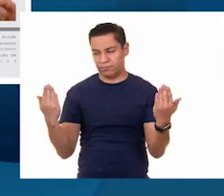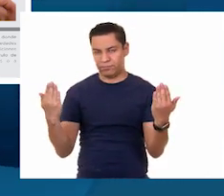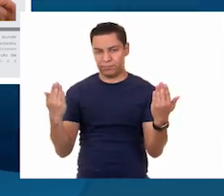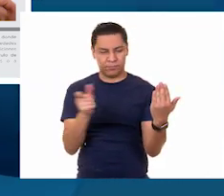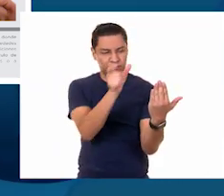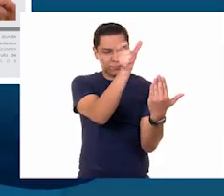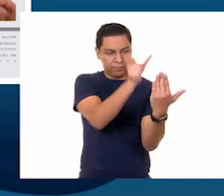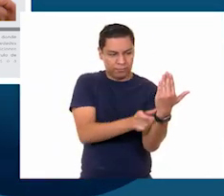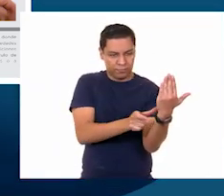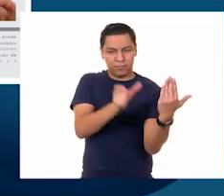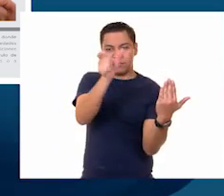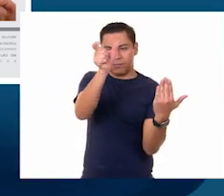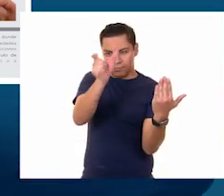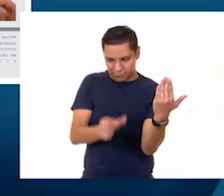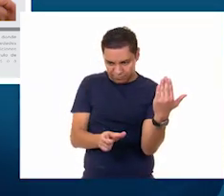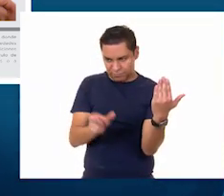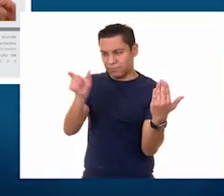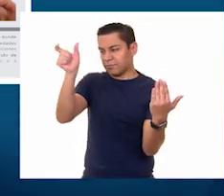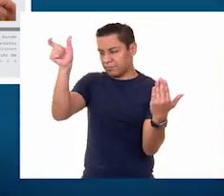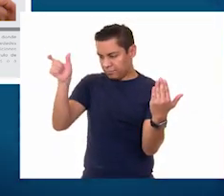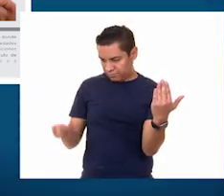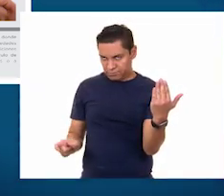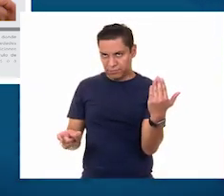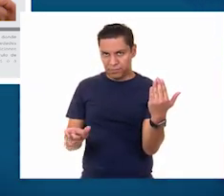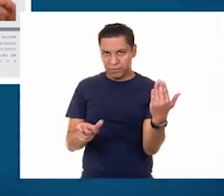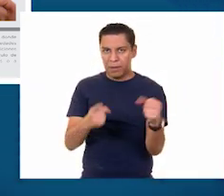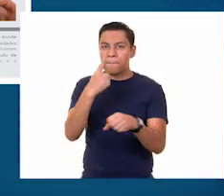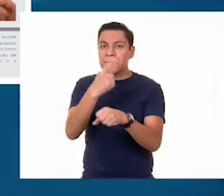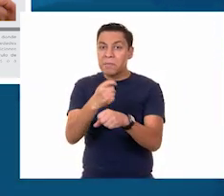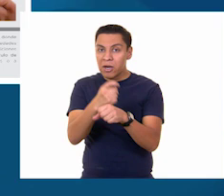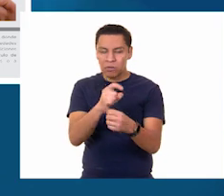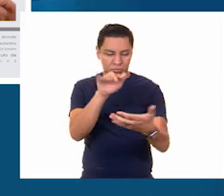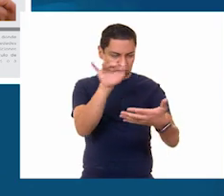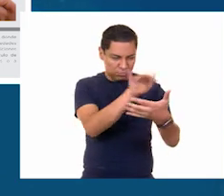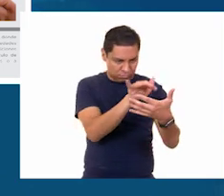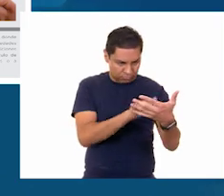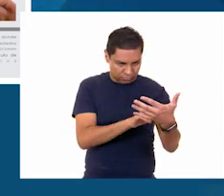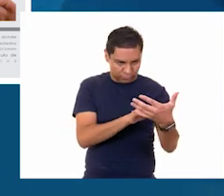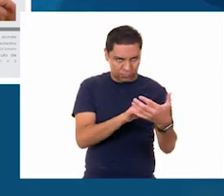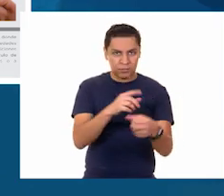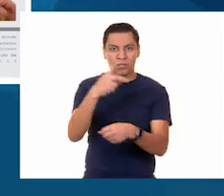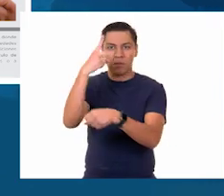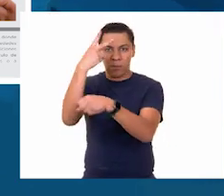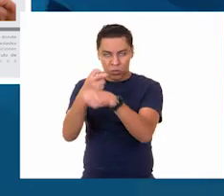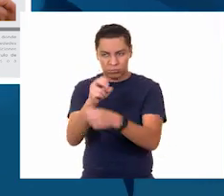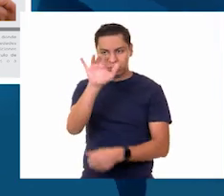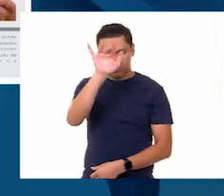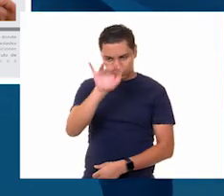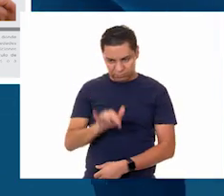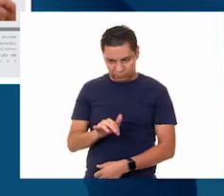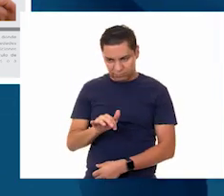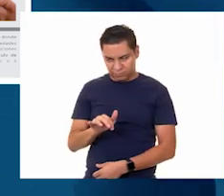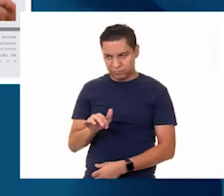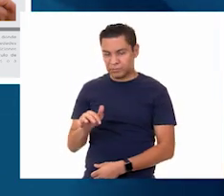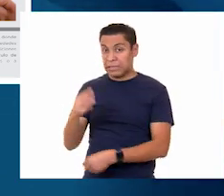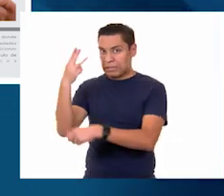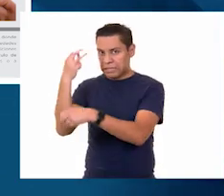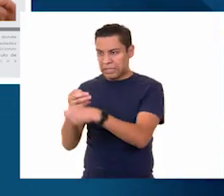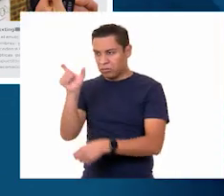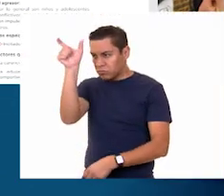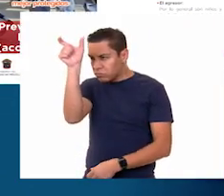conforman. Después analizaremos cómo se acomodan en el papel. Ahora veamos la segunda parte. Muy